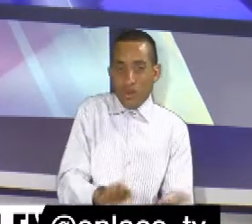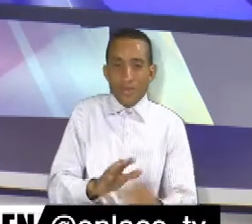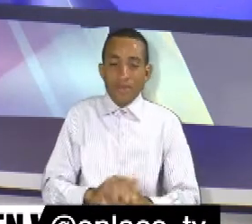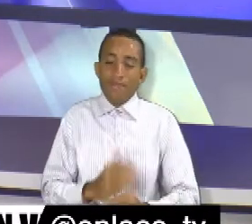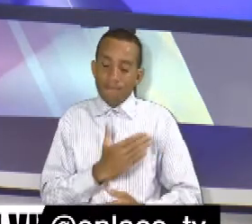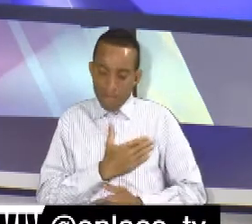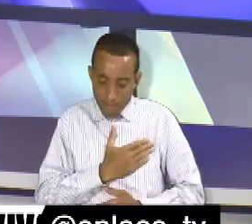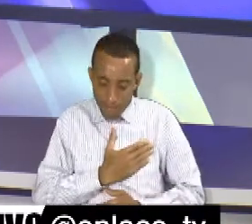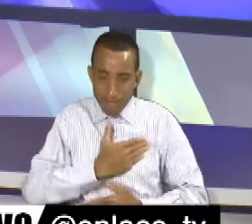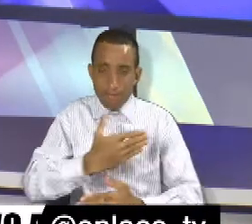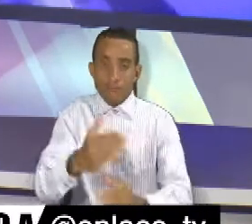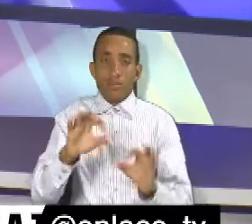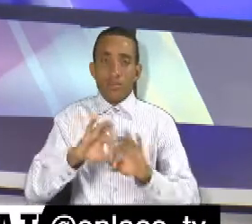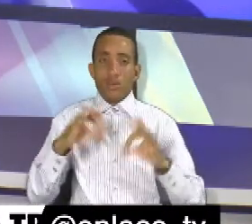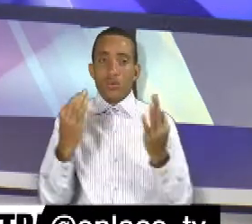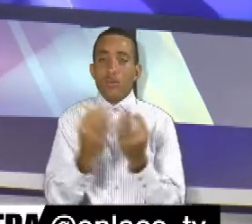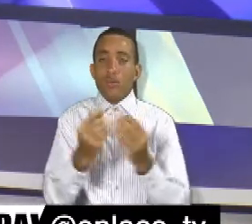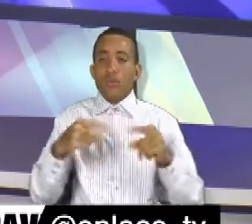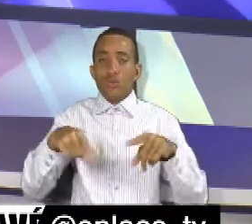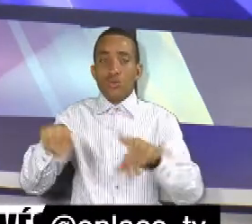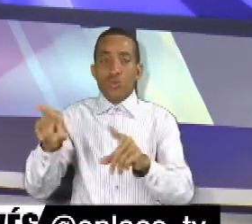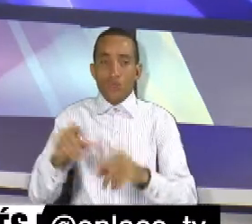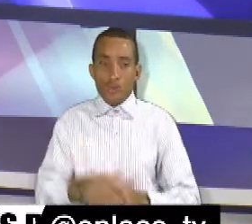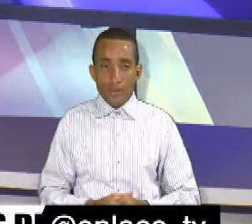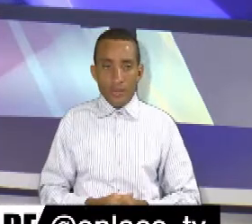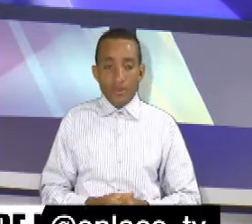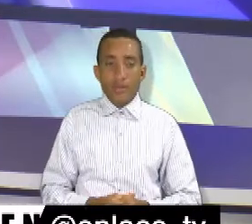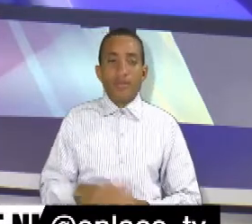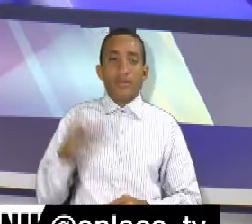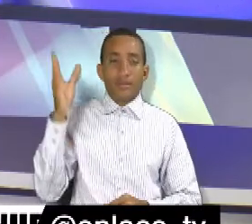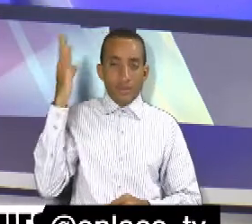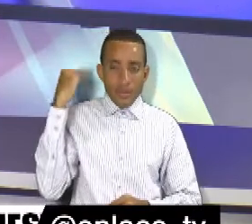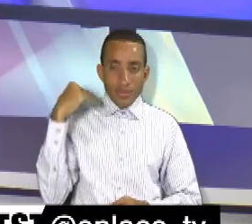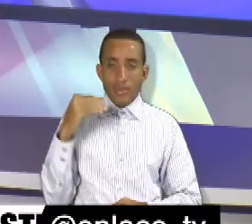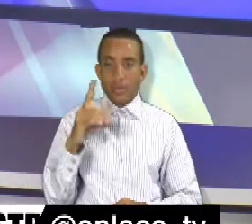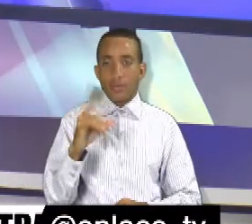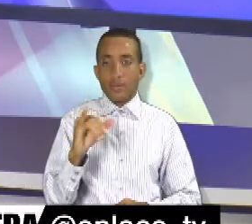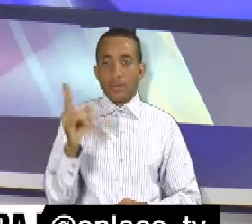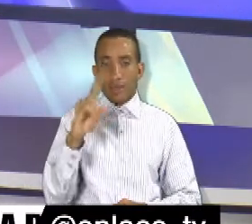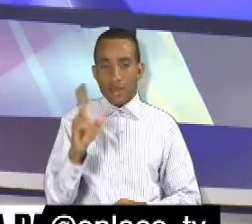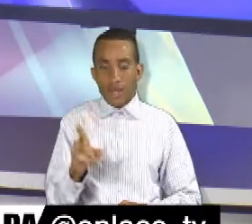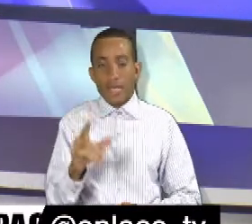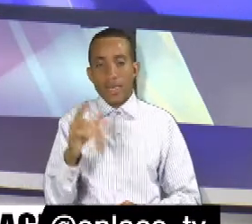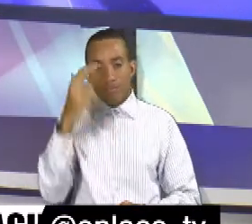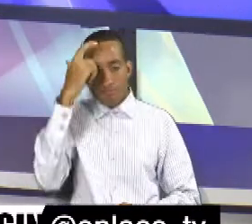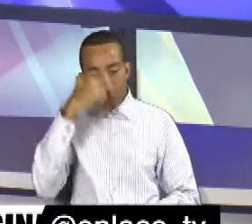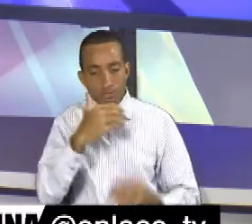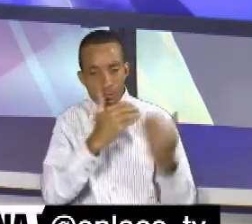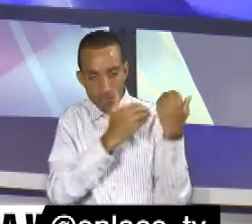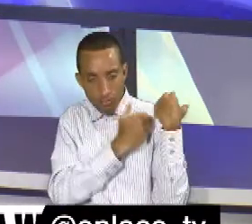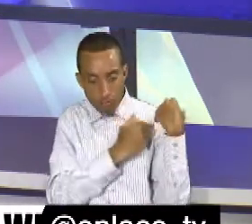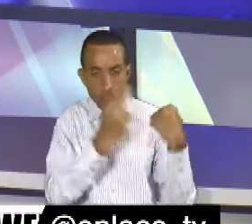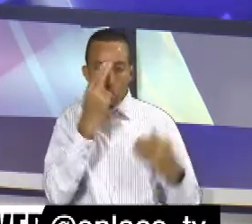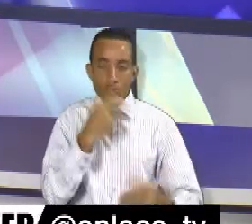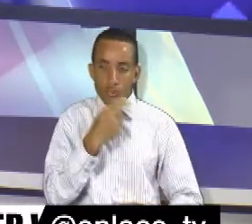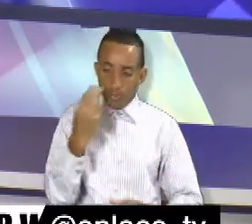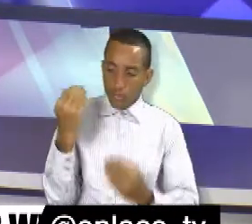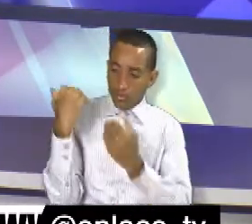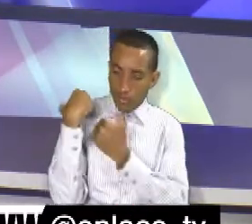familia y al tiempo aseguró que Díaz se caracterizaba por ser una persona responsable y comprometida con sus labores.